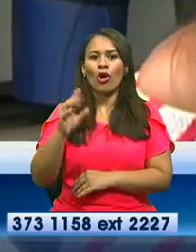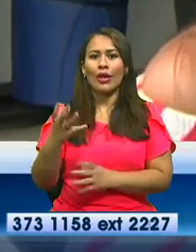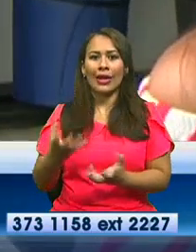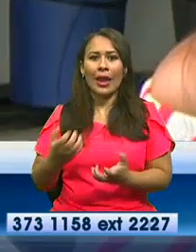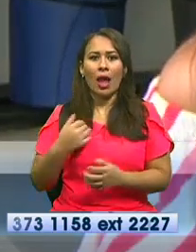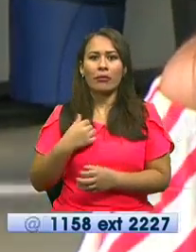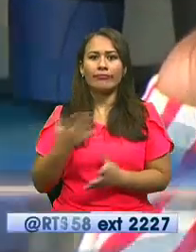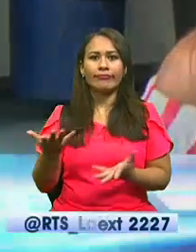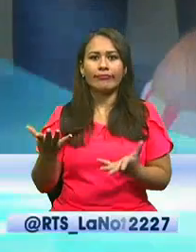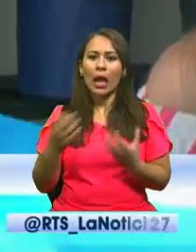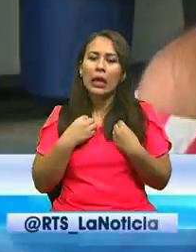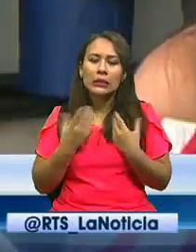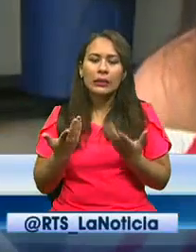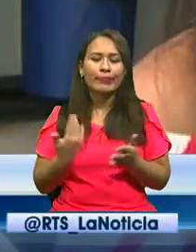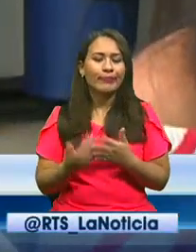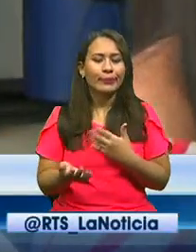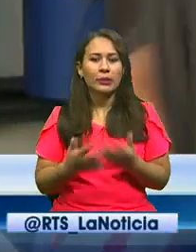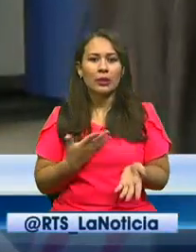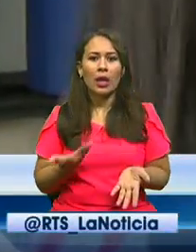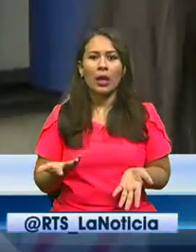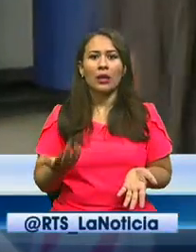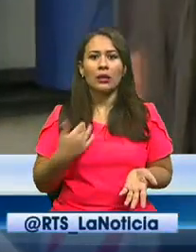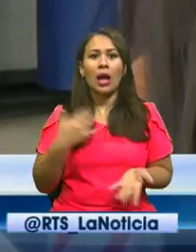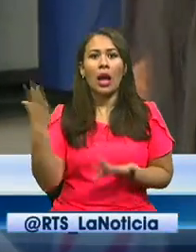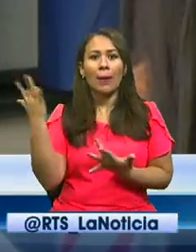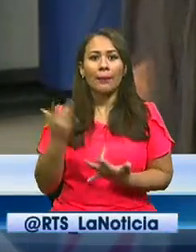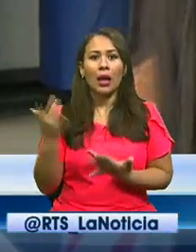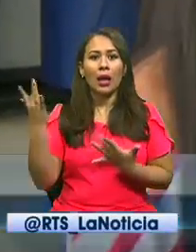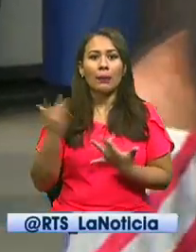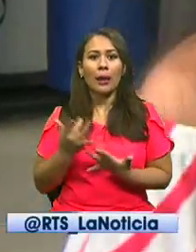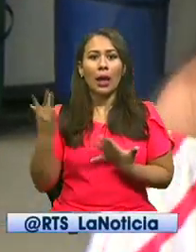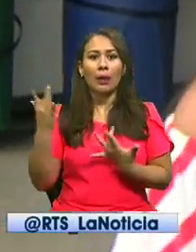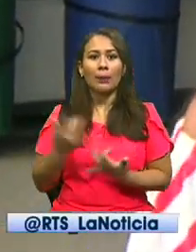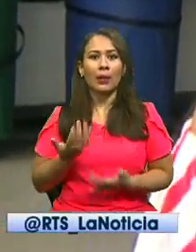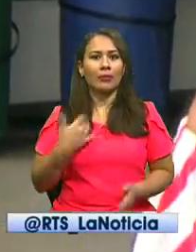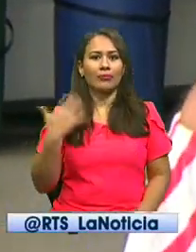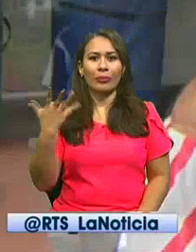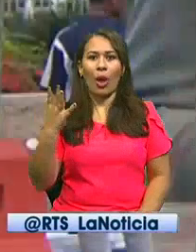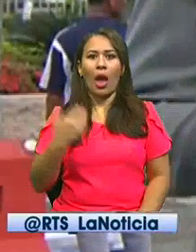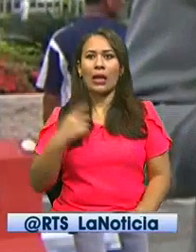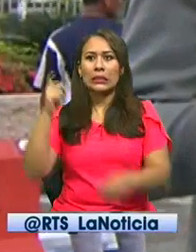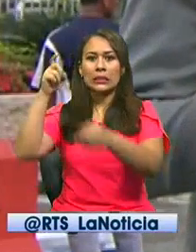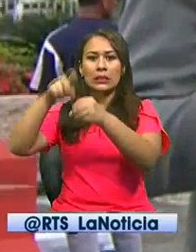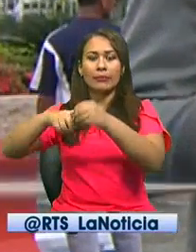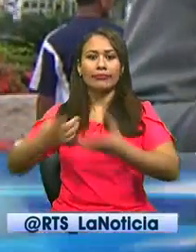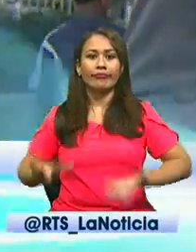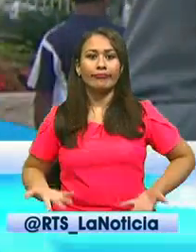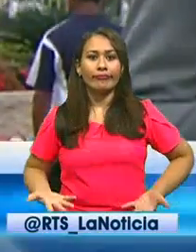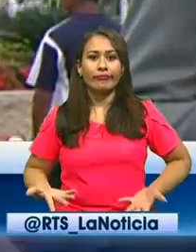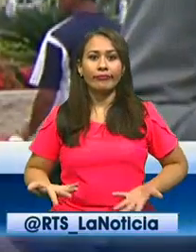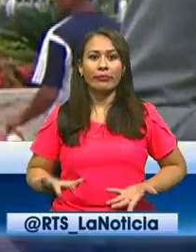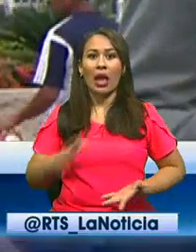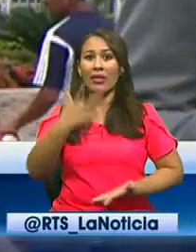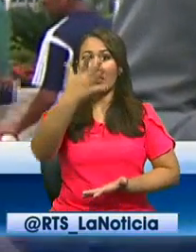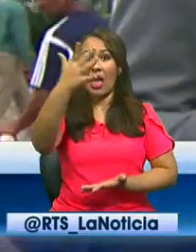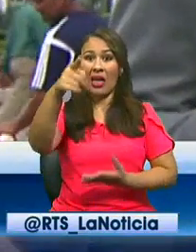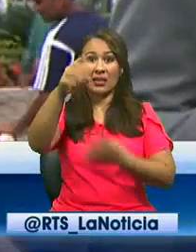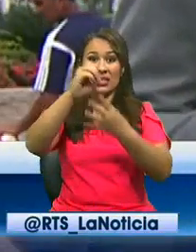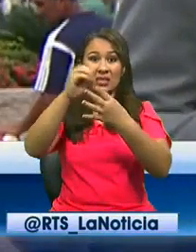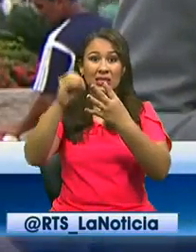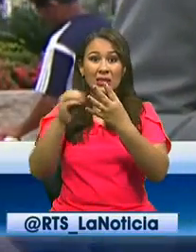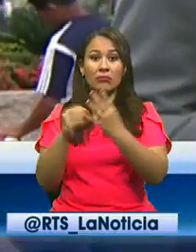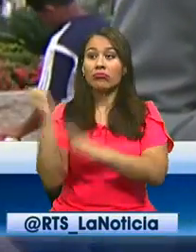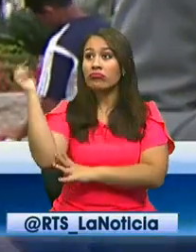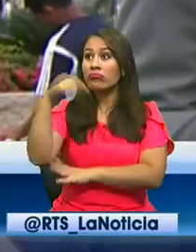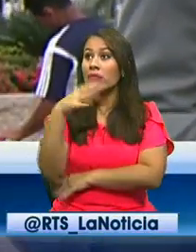me tocó aceptarla por el motivo de que si seguía esperando en la lista de espera no me iban a dar un cupo, ¿no? Ningún funcionario de la CENESIT se pronunció